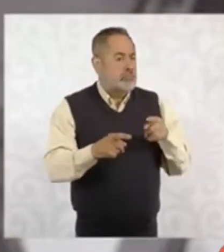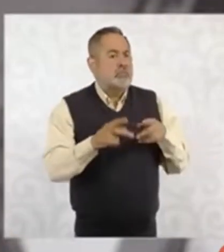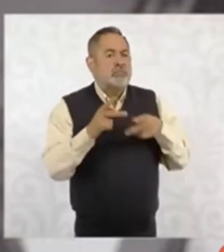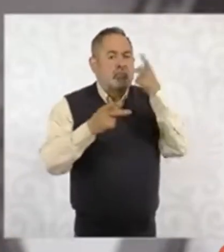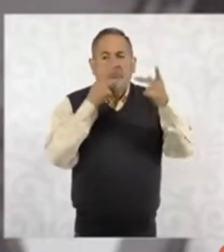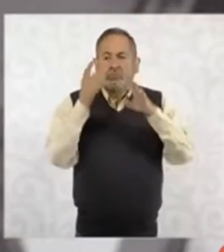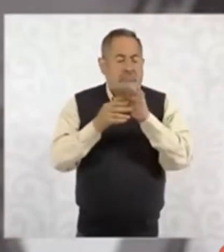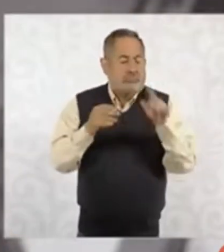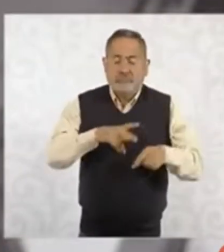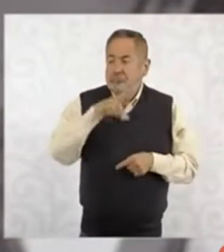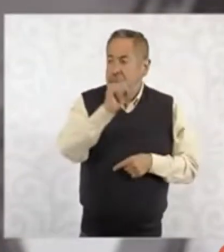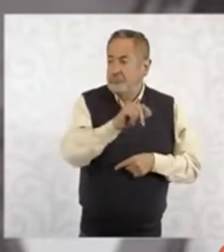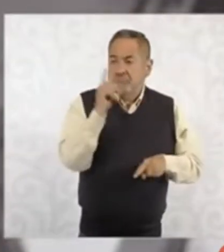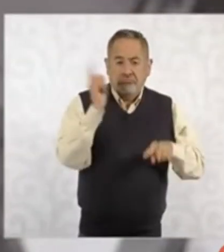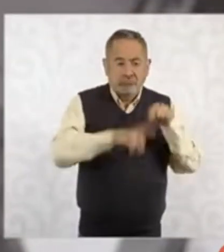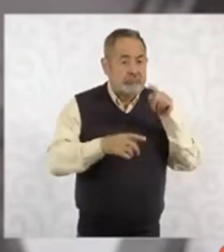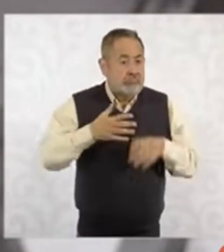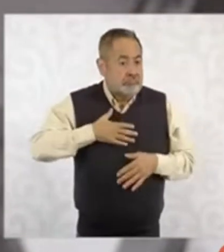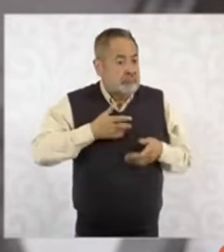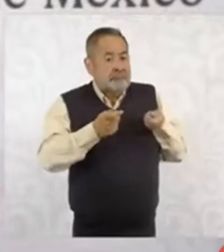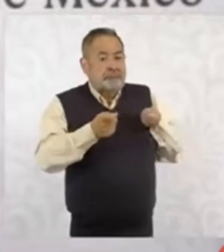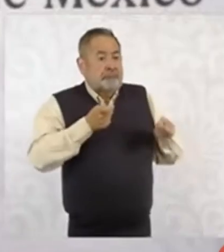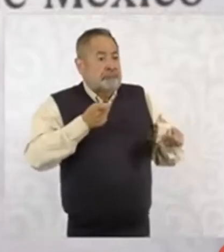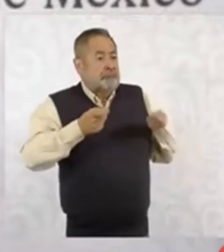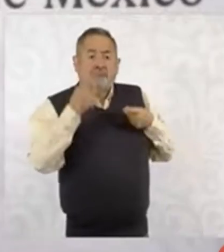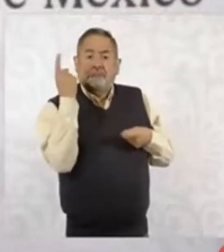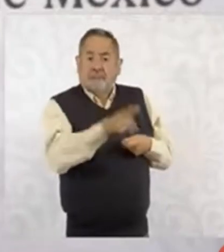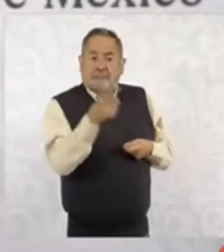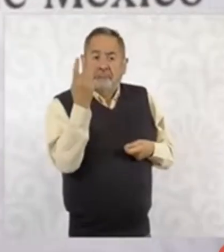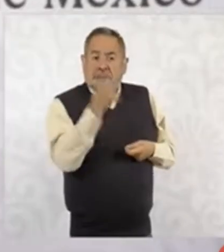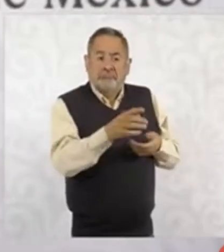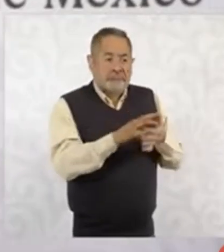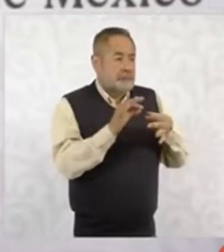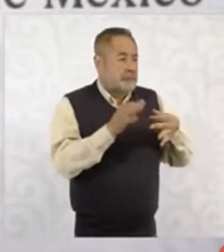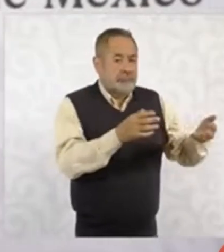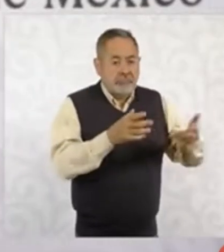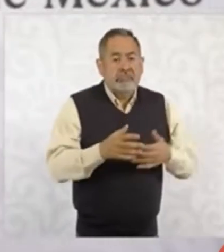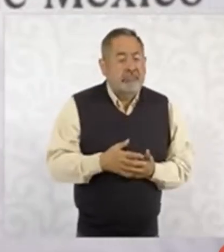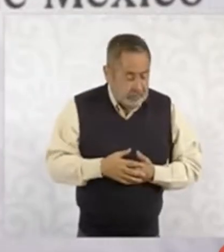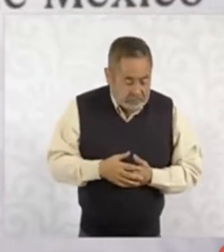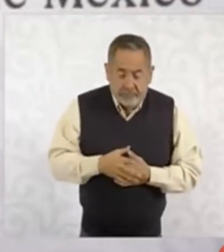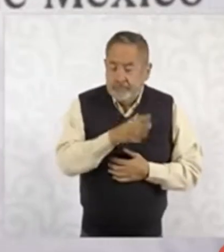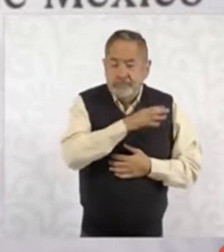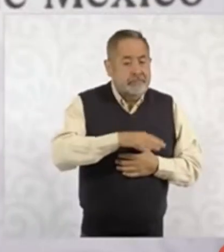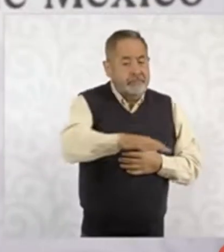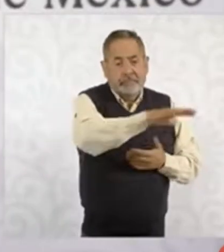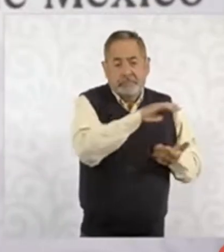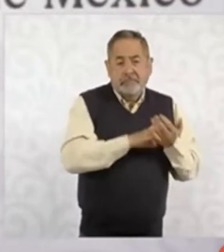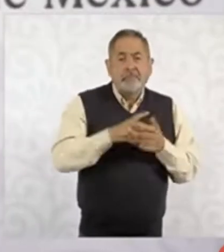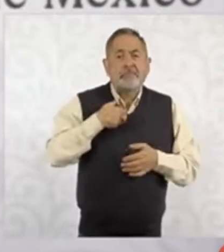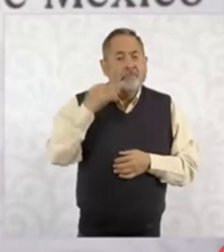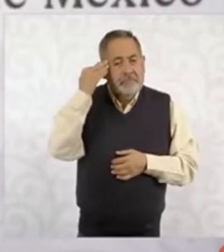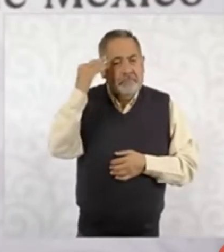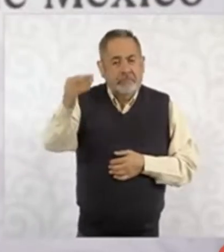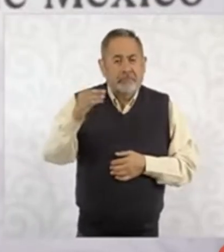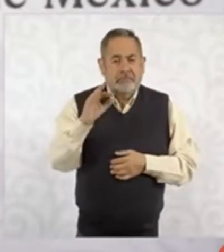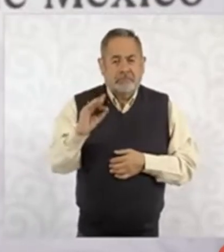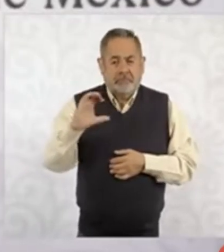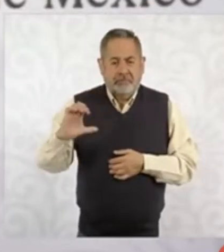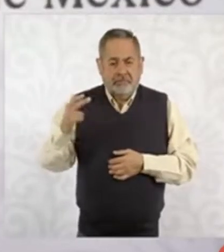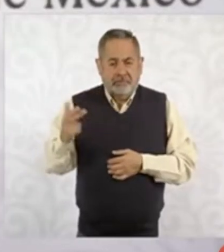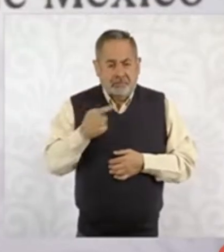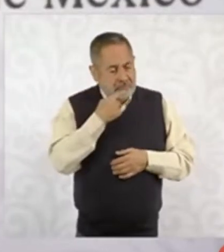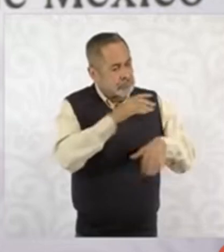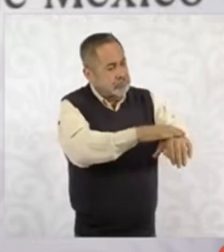porque me está haciendo mucho daño. Toda la red que se estableció durante el periodo de Calderón